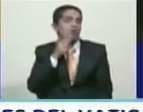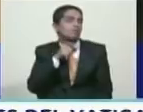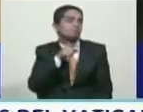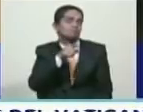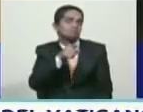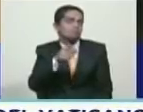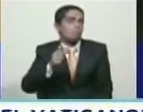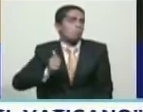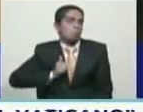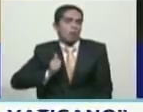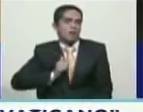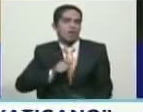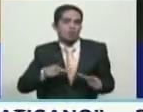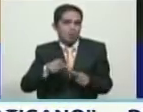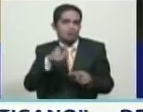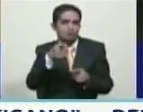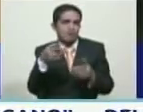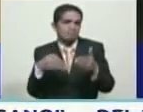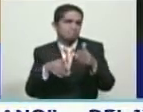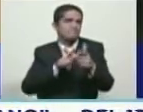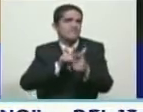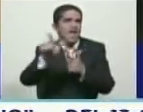a cualquier lugar que uno viaje en el hemisferio,